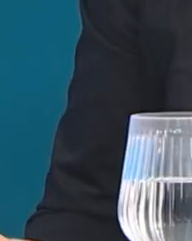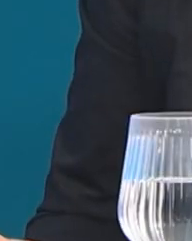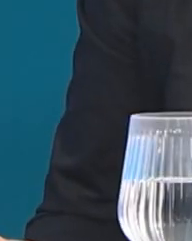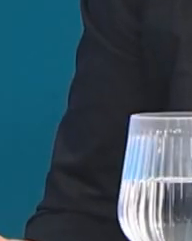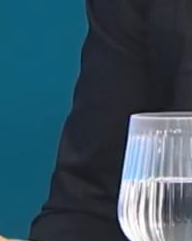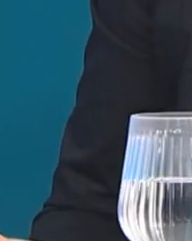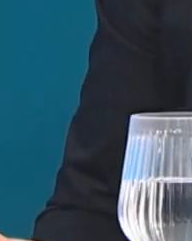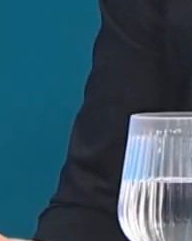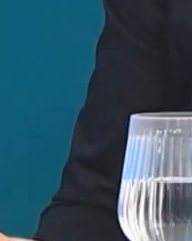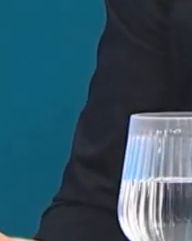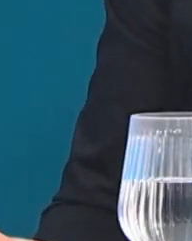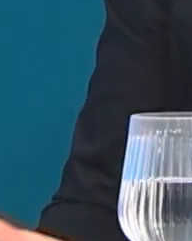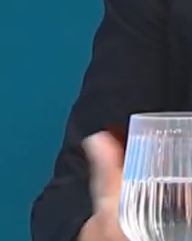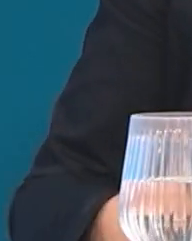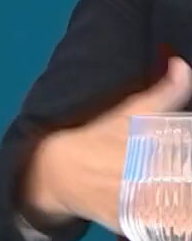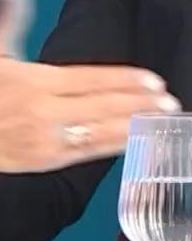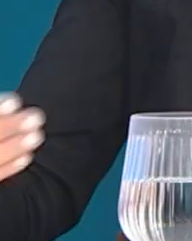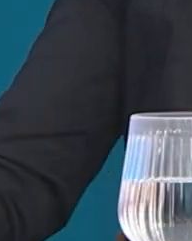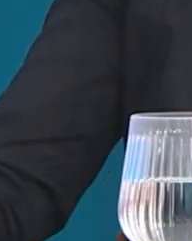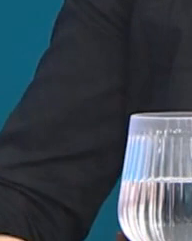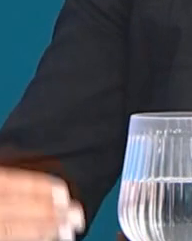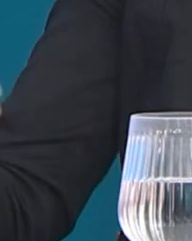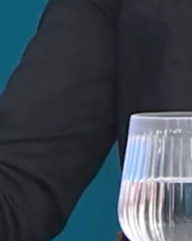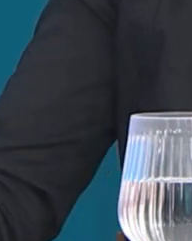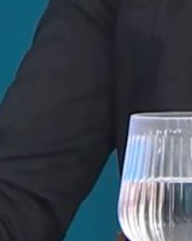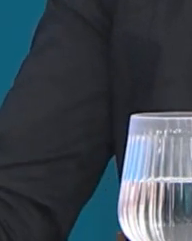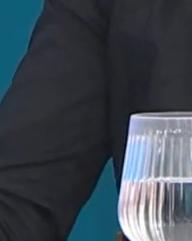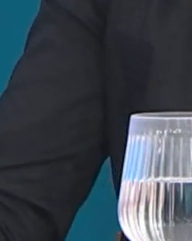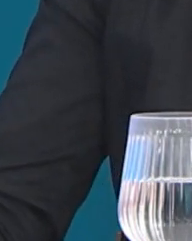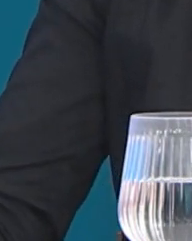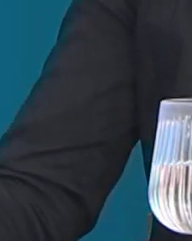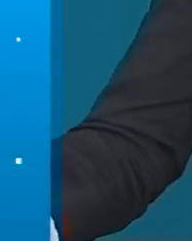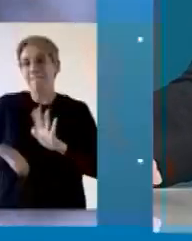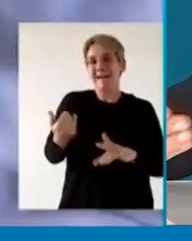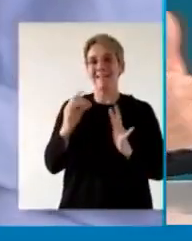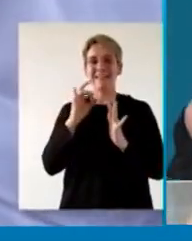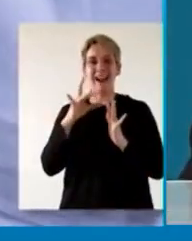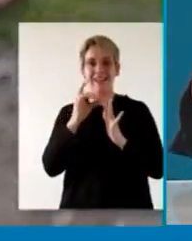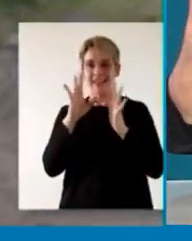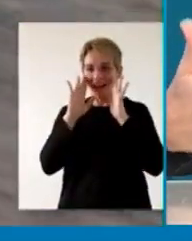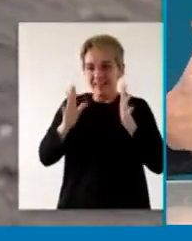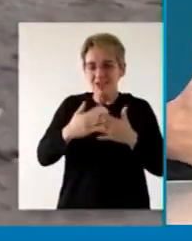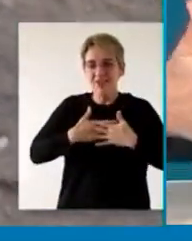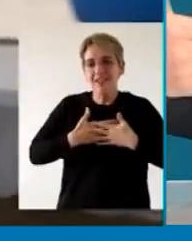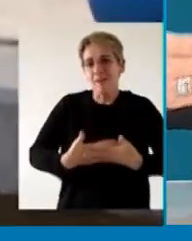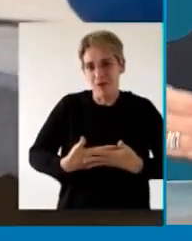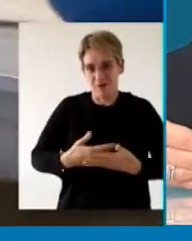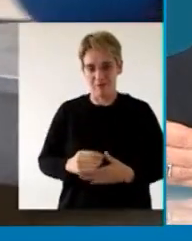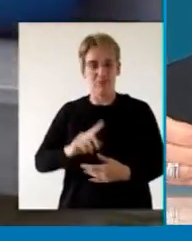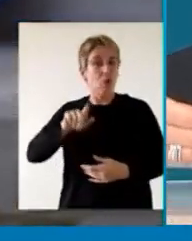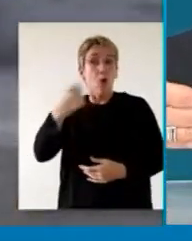puede dirigirse para elegir su cuidadora y el contrato lo hace con la cooperativa Entonces el sistema de cuidados le